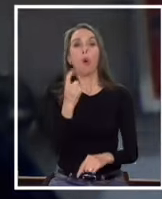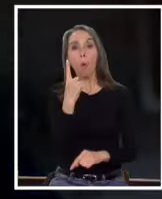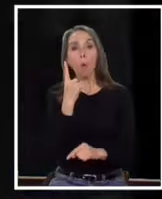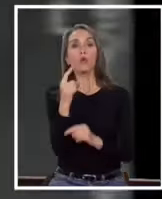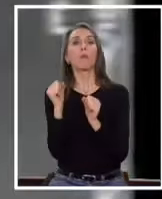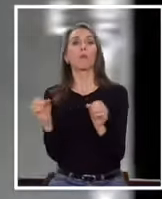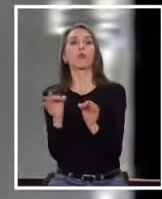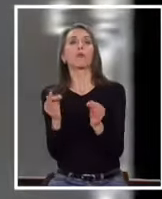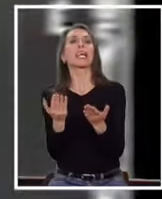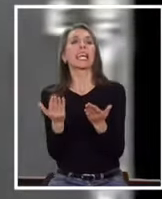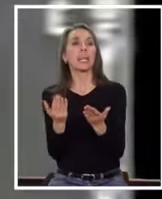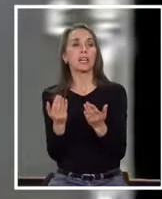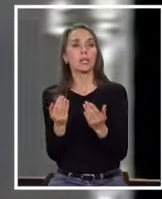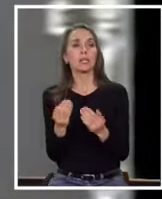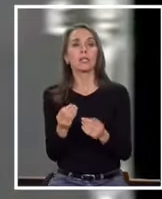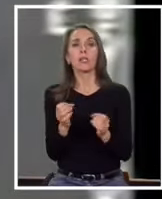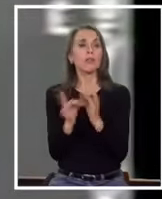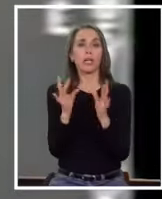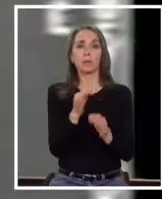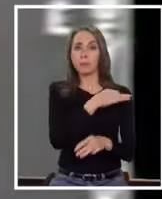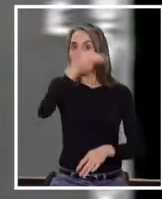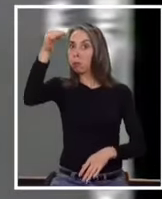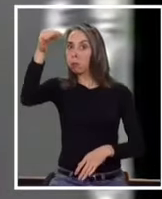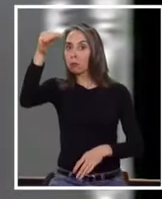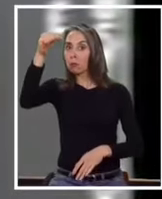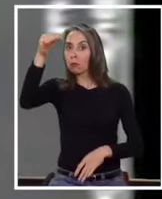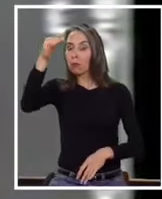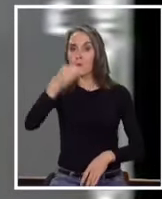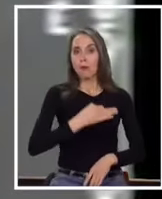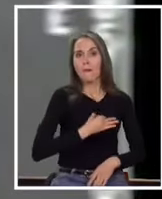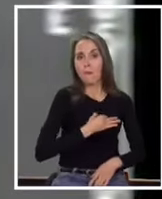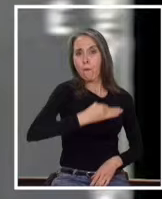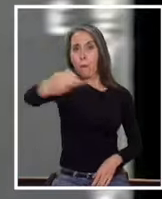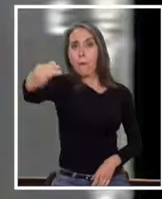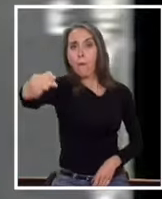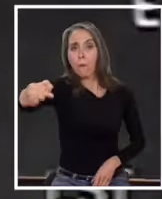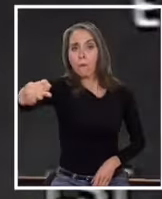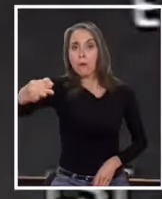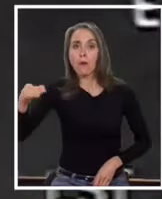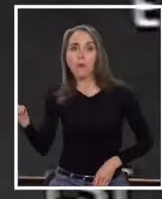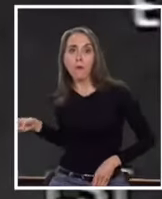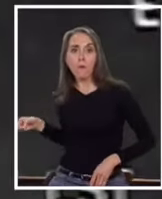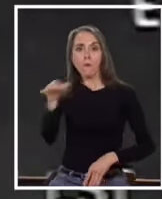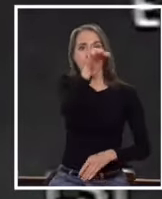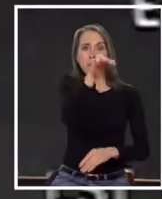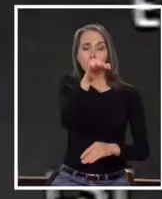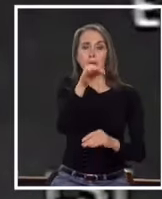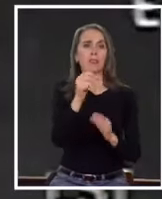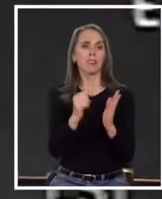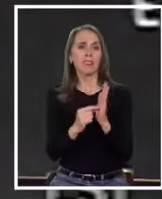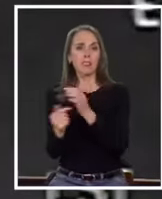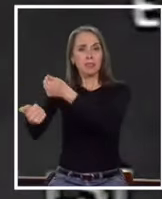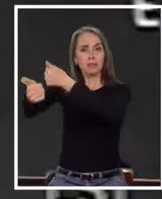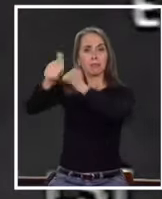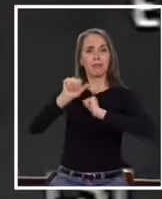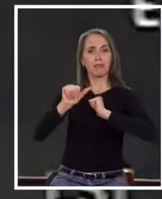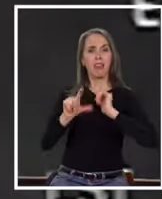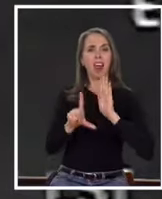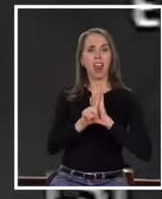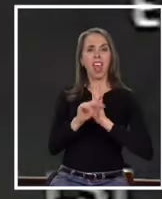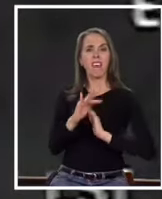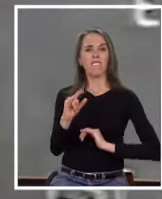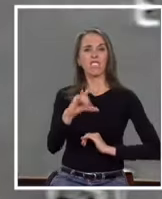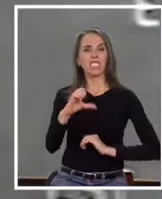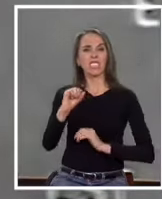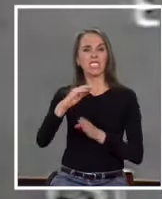explicar. Movimientos repentinos y aceleraciones extraordinarias que desafían las leyes de la física son algunas